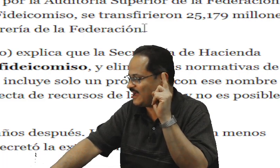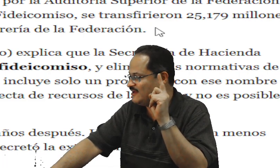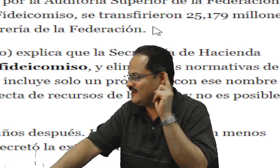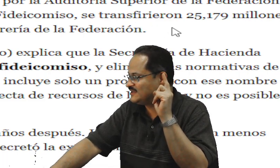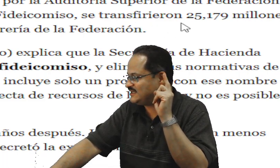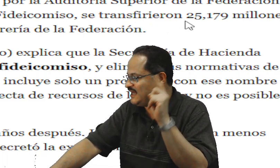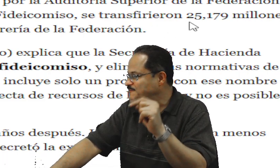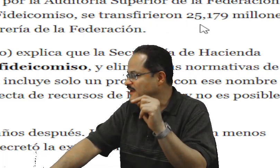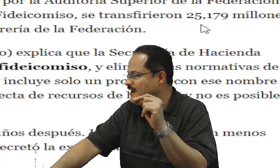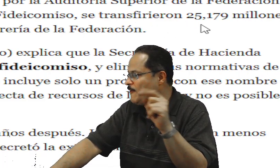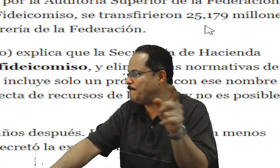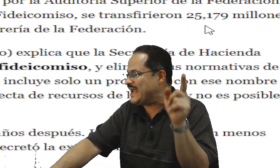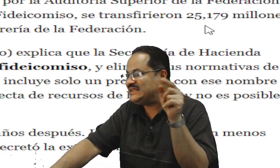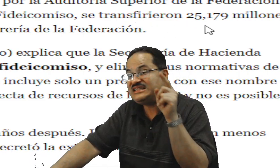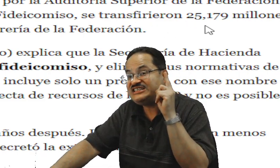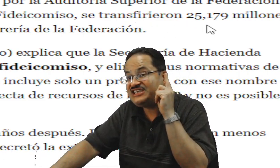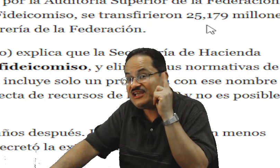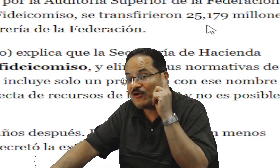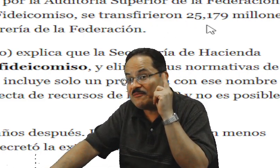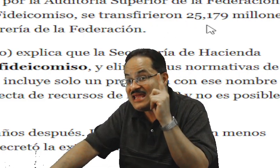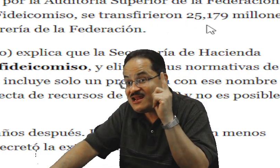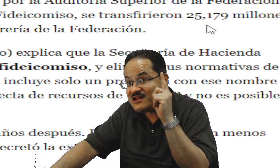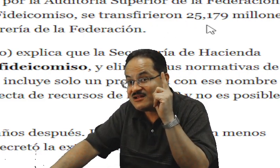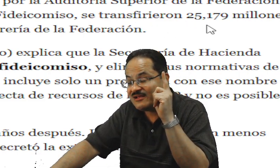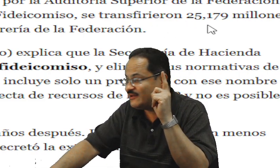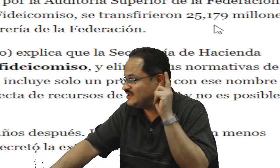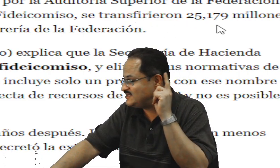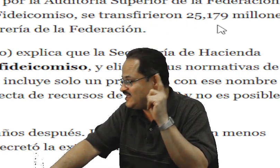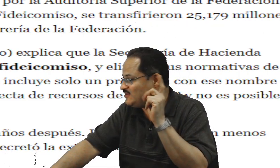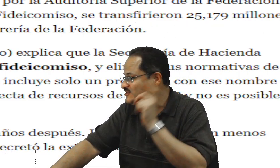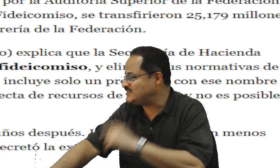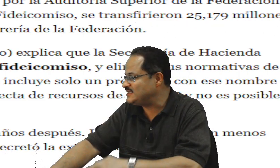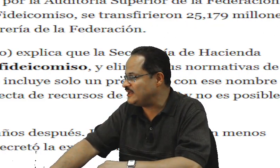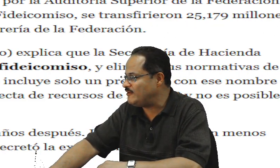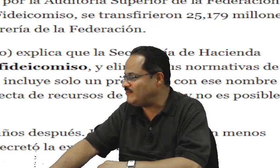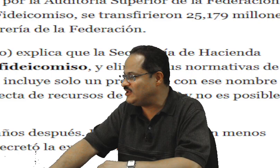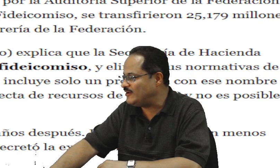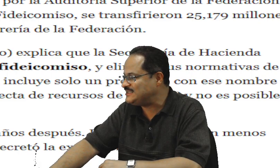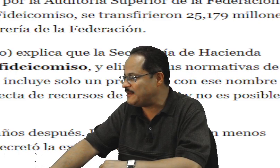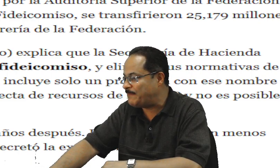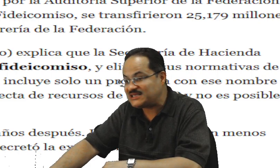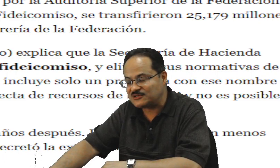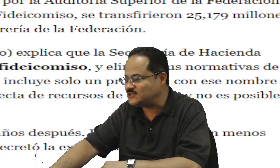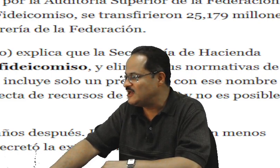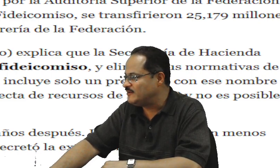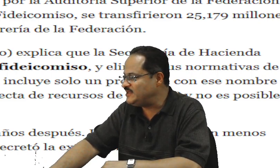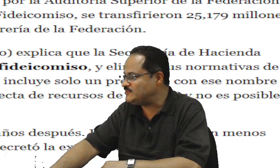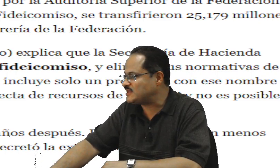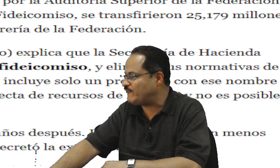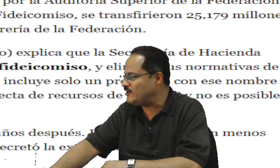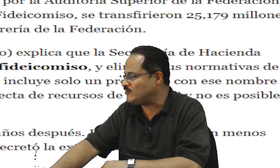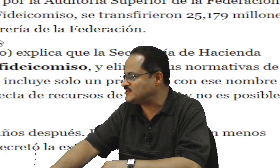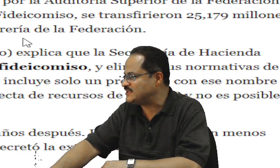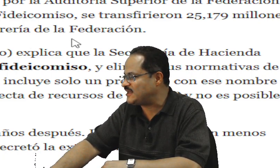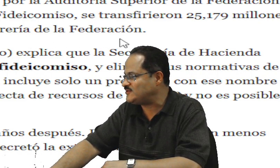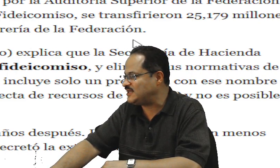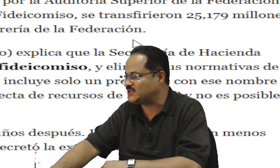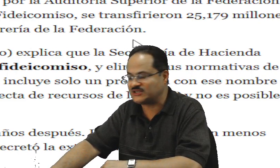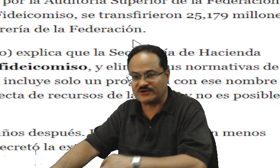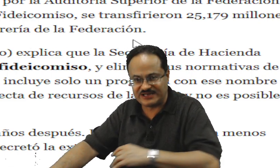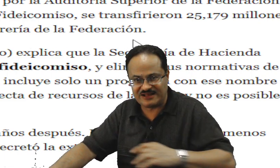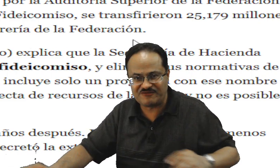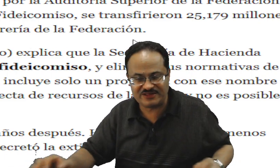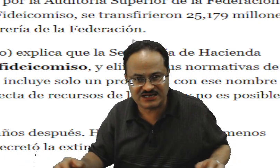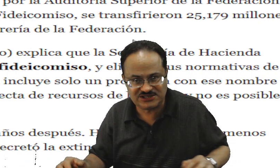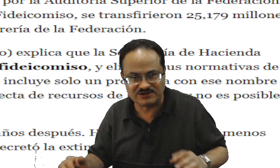auditoría se transfirieron 25 179 millones de pesos mismos que fueron concentrados en la